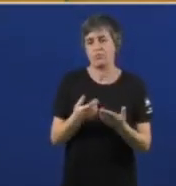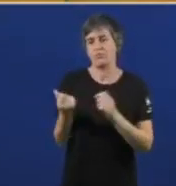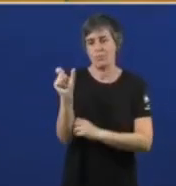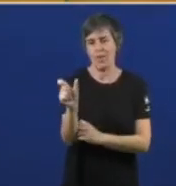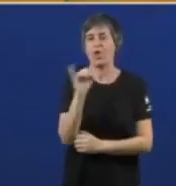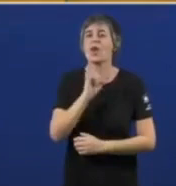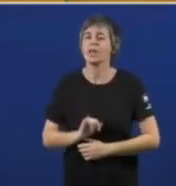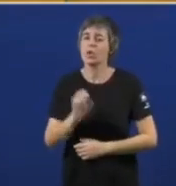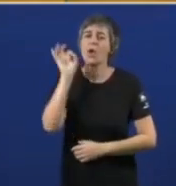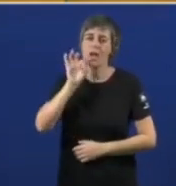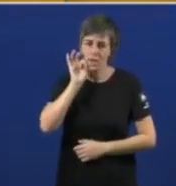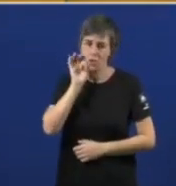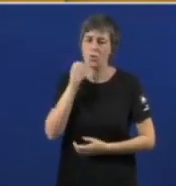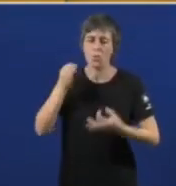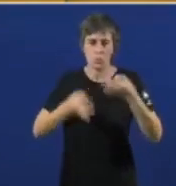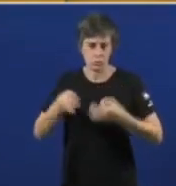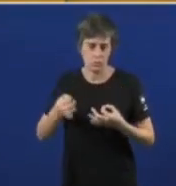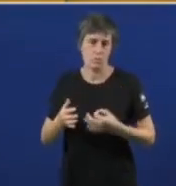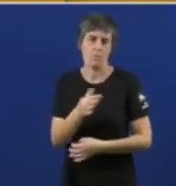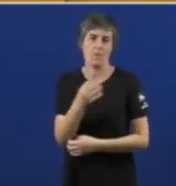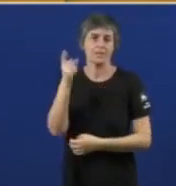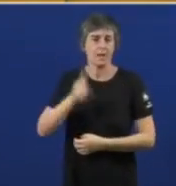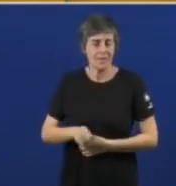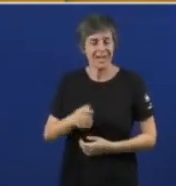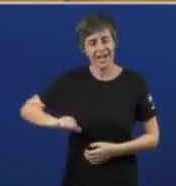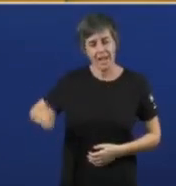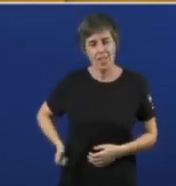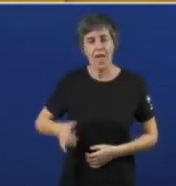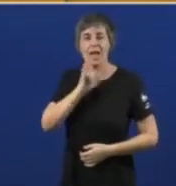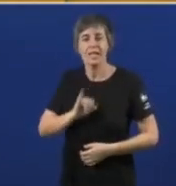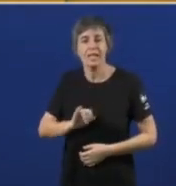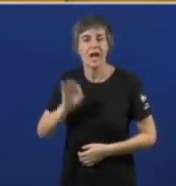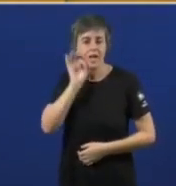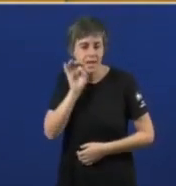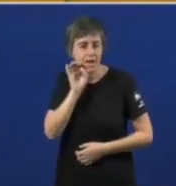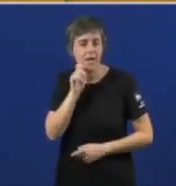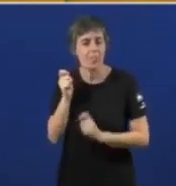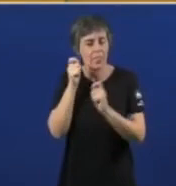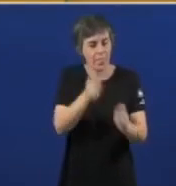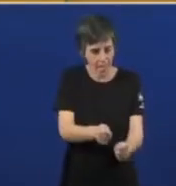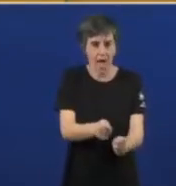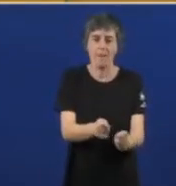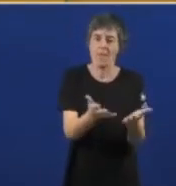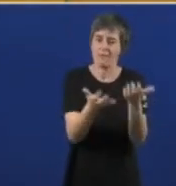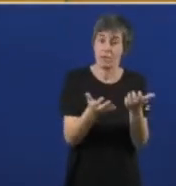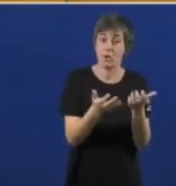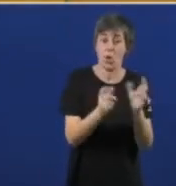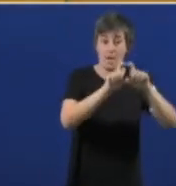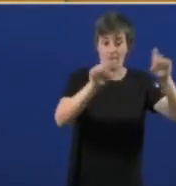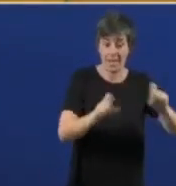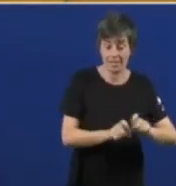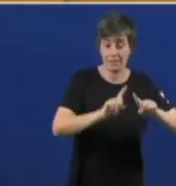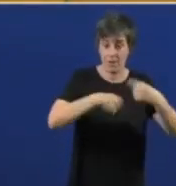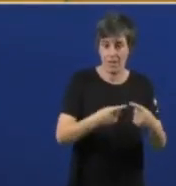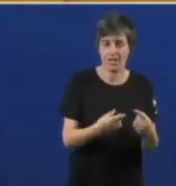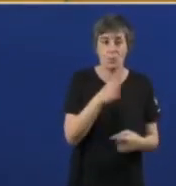riqueza eléctrica que ten este país para beneficiar as empresas, as familias, porque, desde logo, creo que en Galiza a única persoa